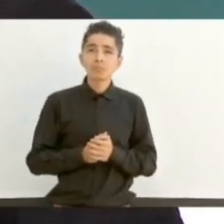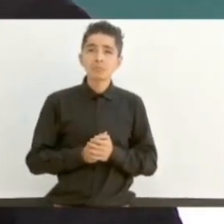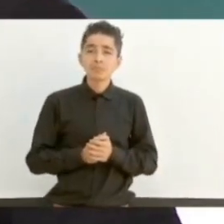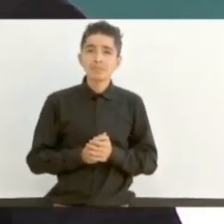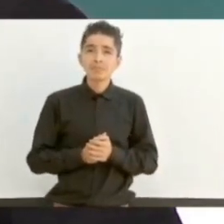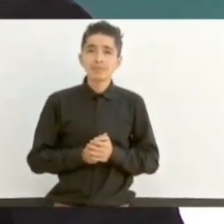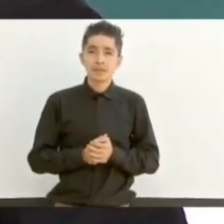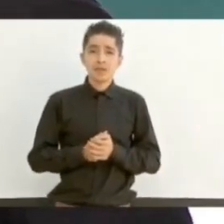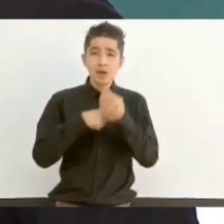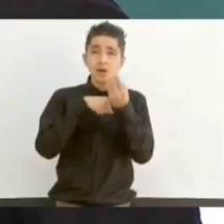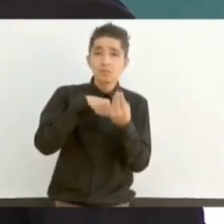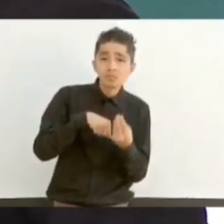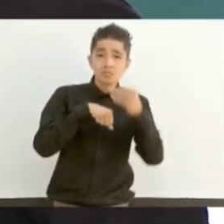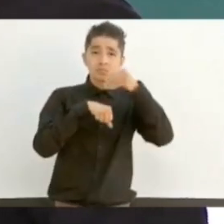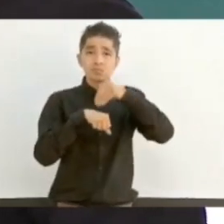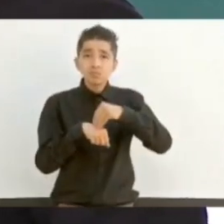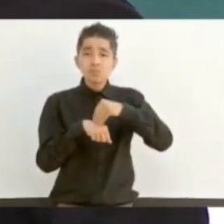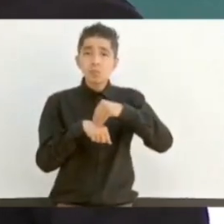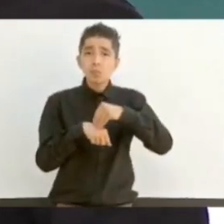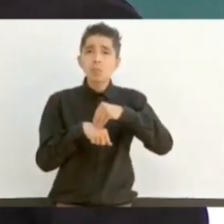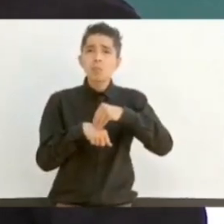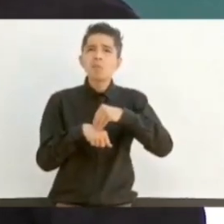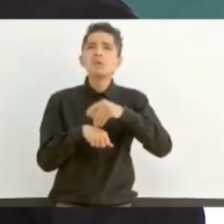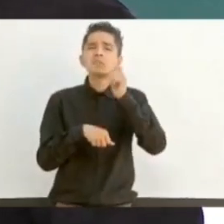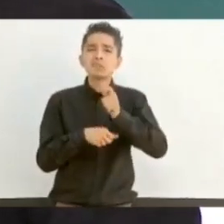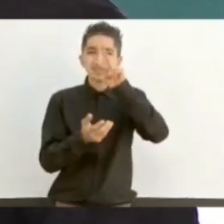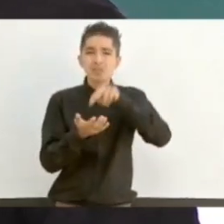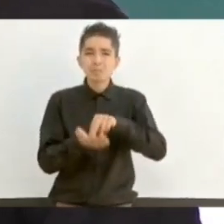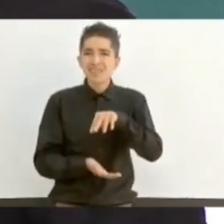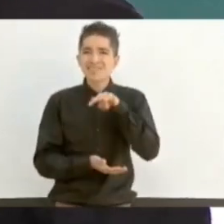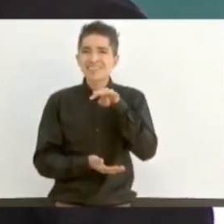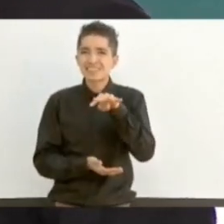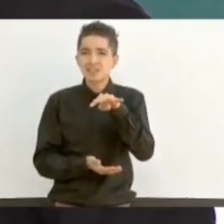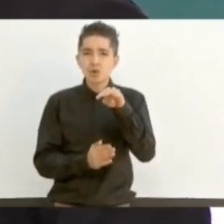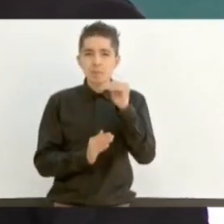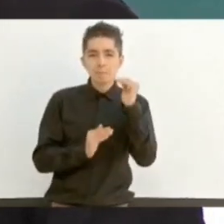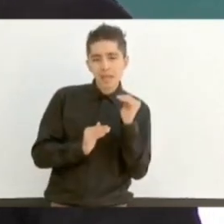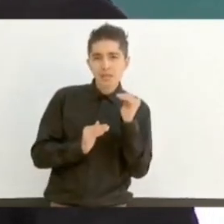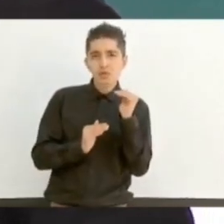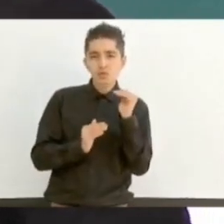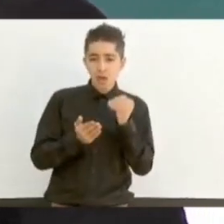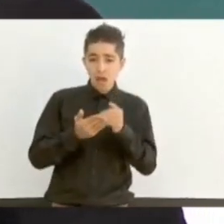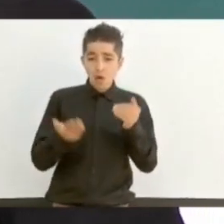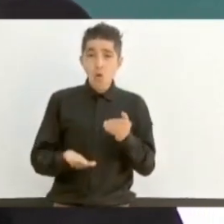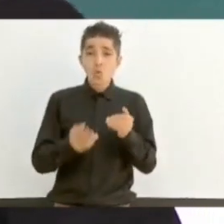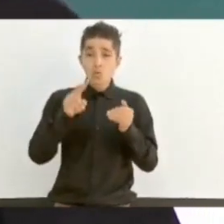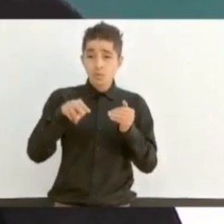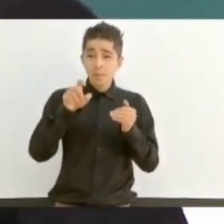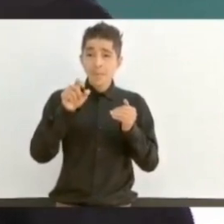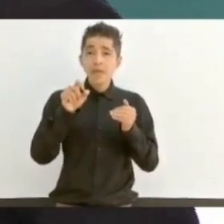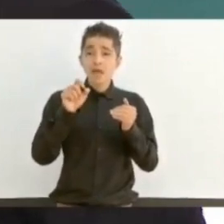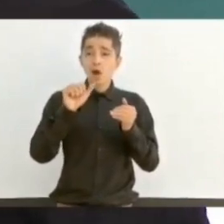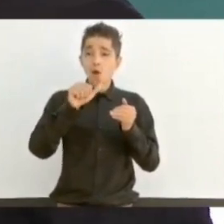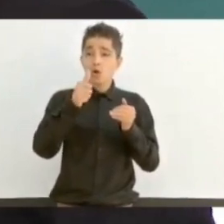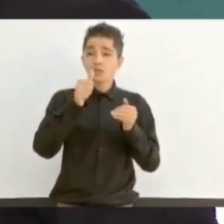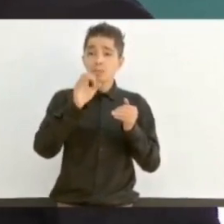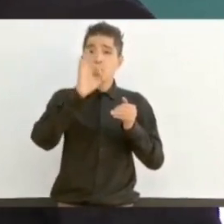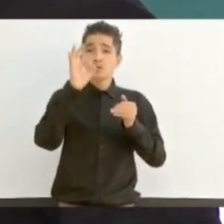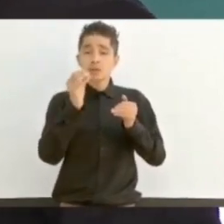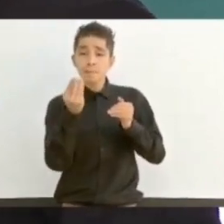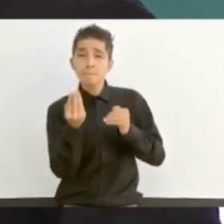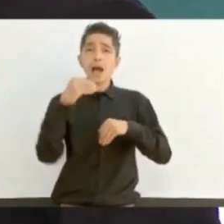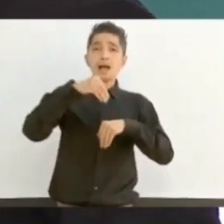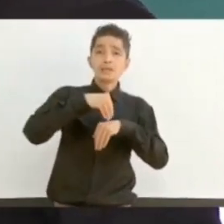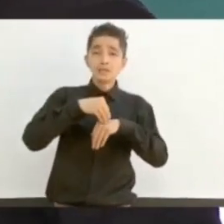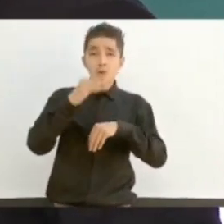Fue un incremento con relación al 2019 del 11%.